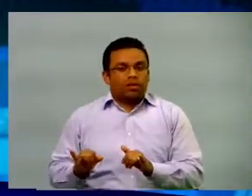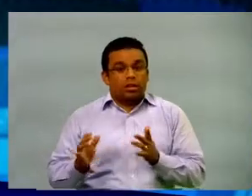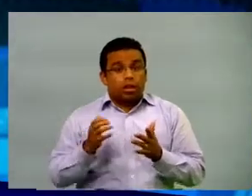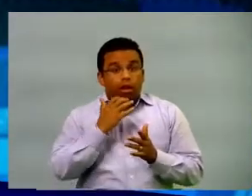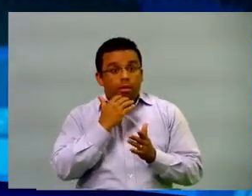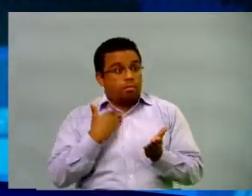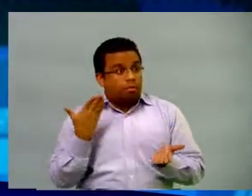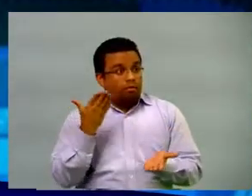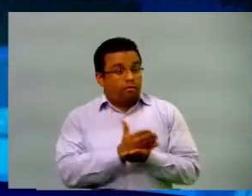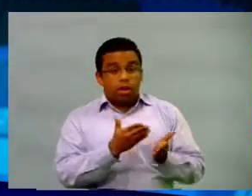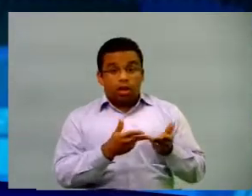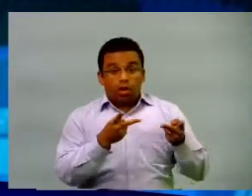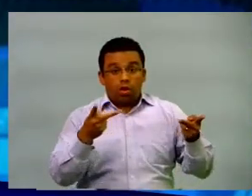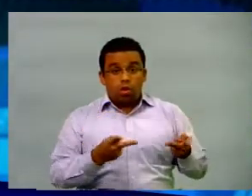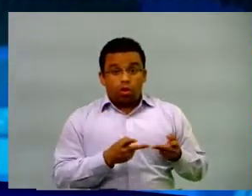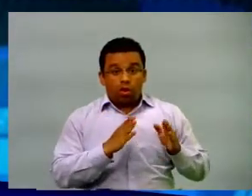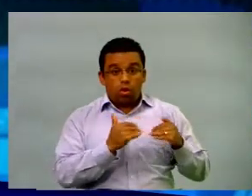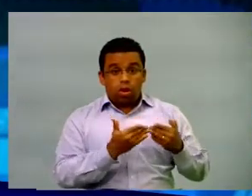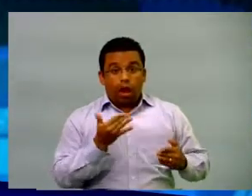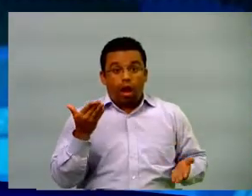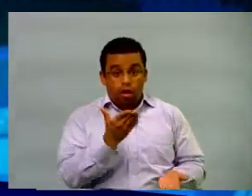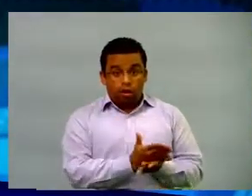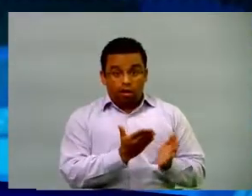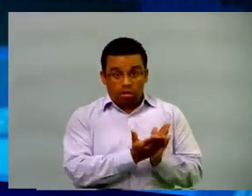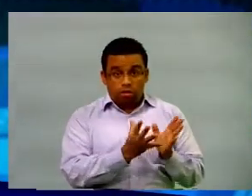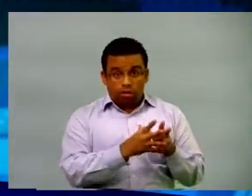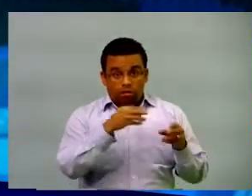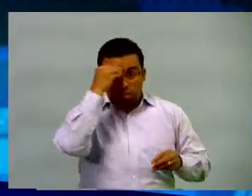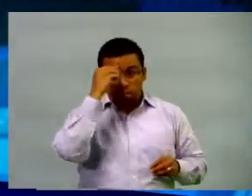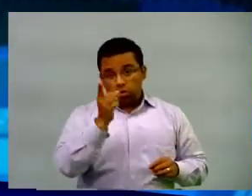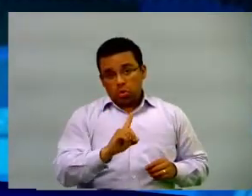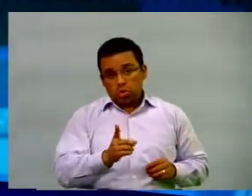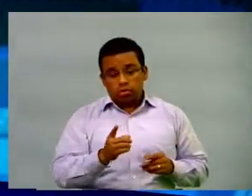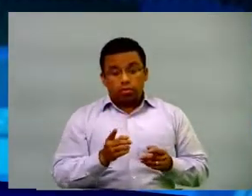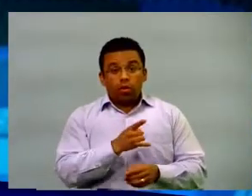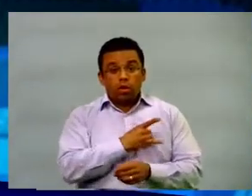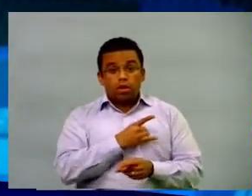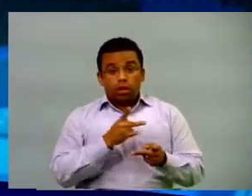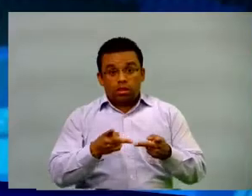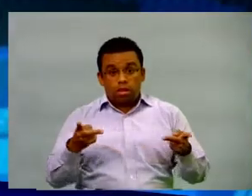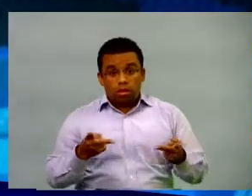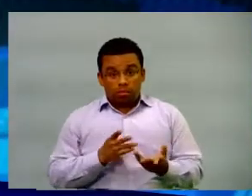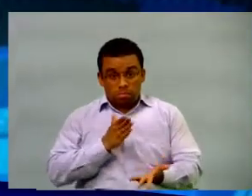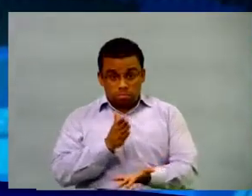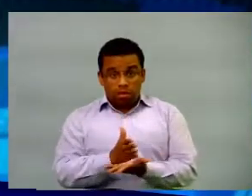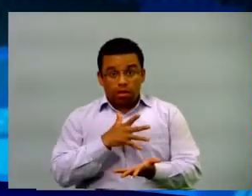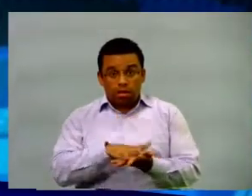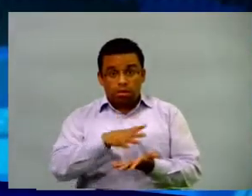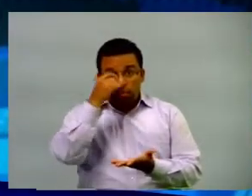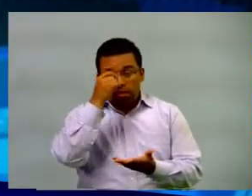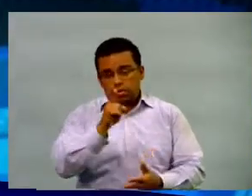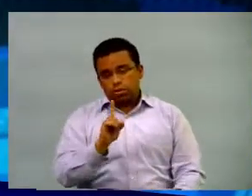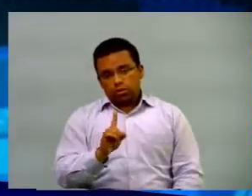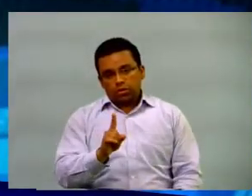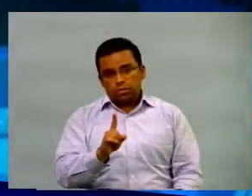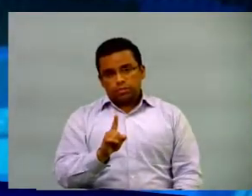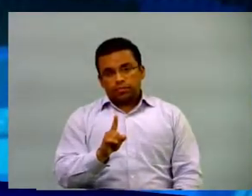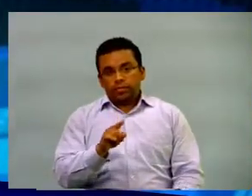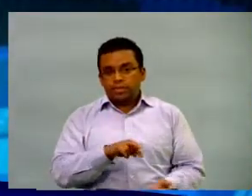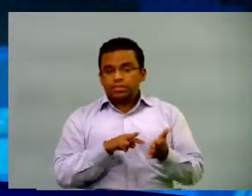escenarios para que nuestros hijos aprendan. El autoaprendizaje es, digamos que, el modelo hoy